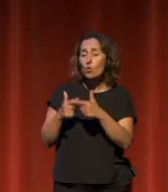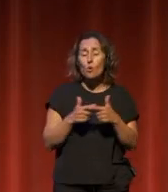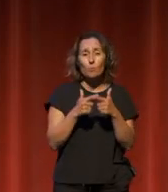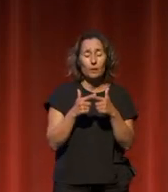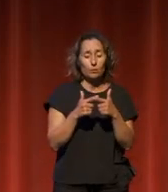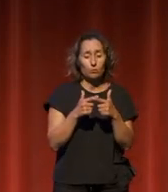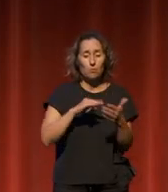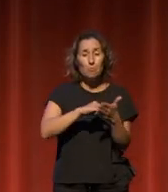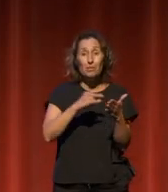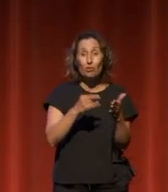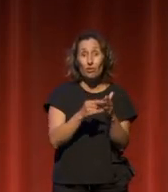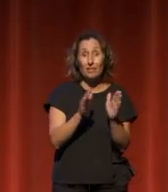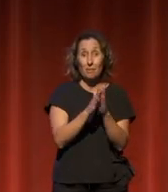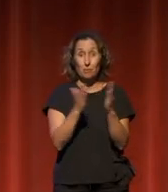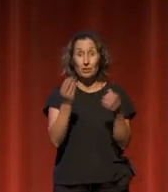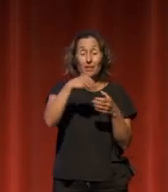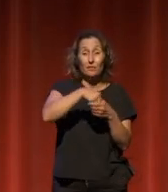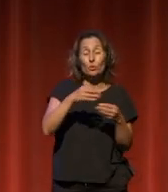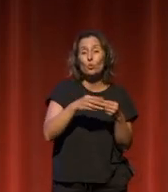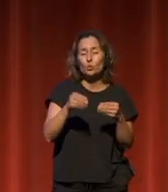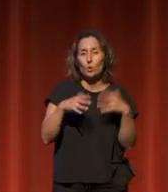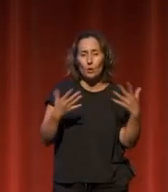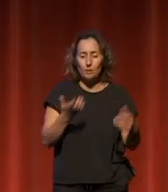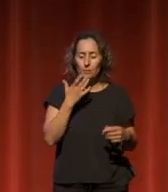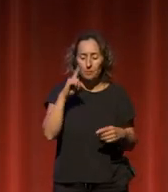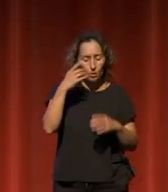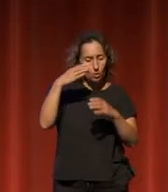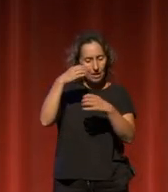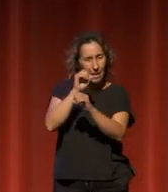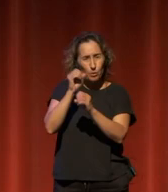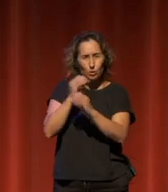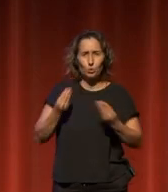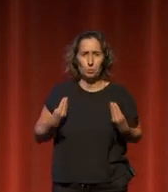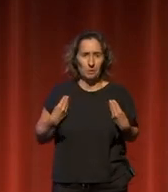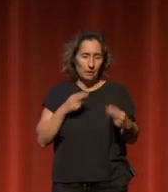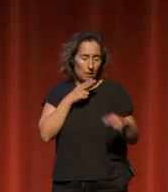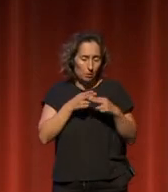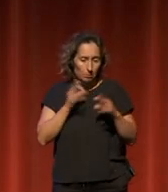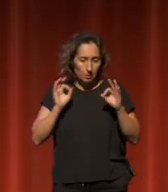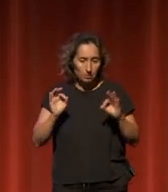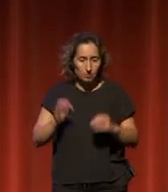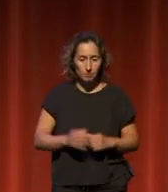bibliotecas primero son los laboratorios vivientes que son